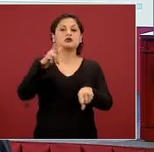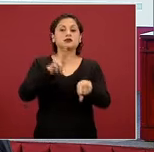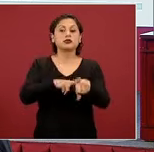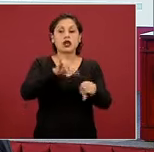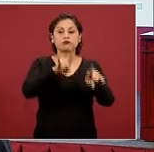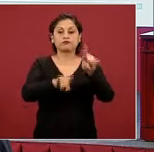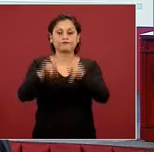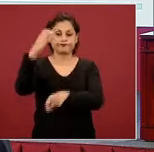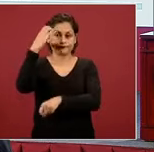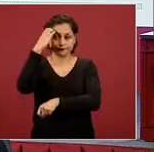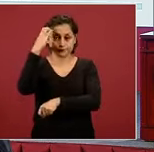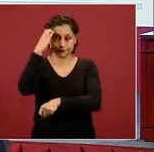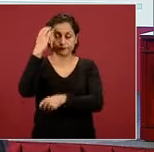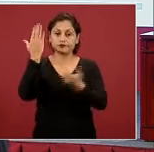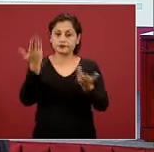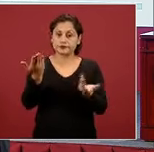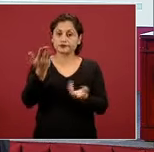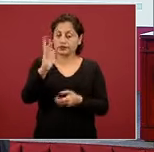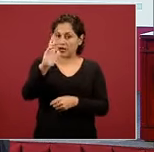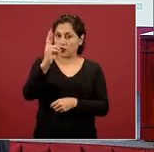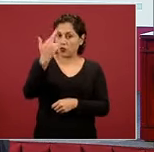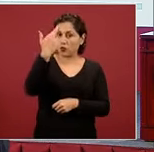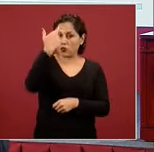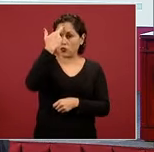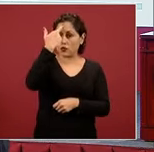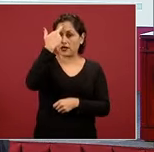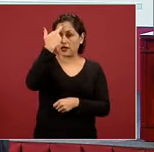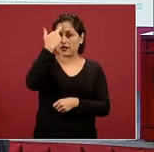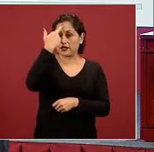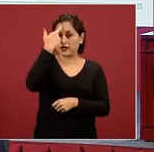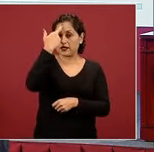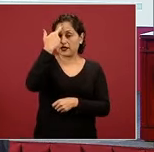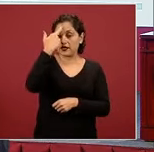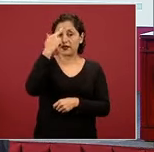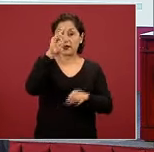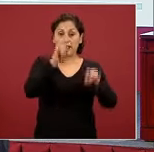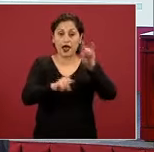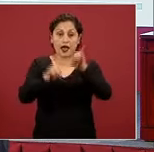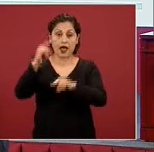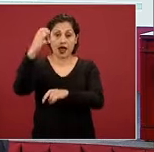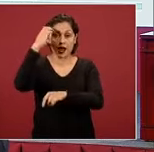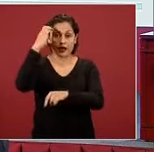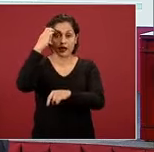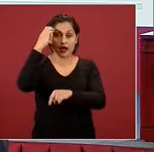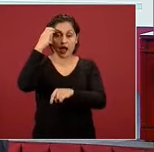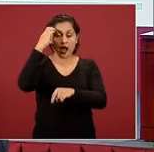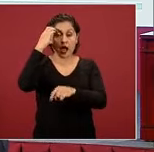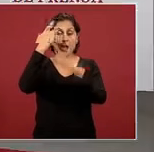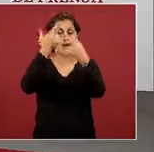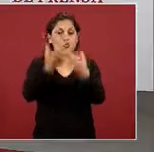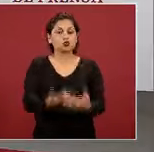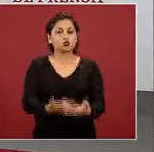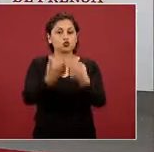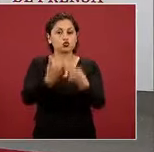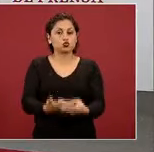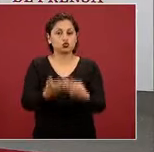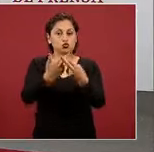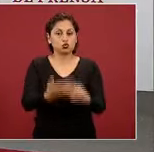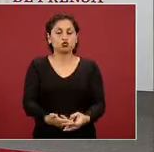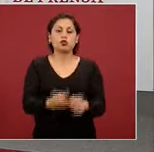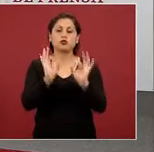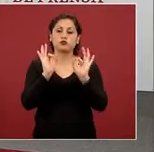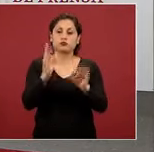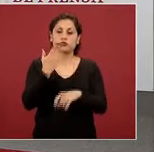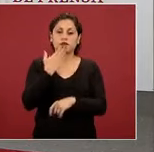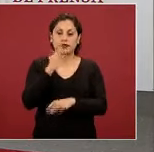siempre que el propósito de tener disponibilidad de camas hospitalarias, y cuando decimos camas es no solamente el